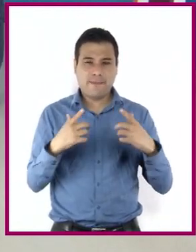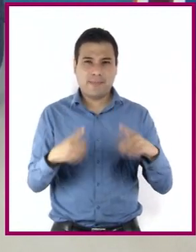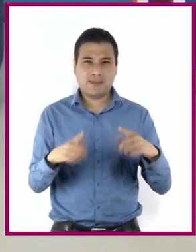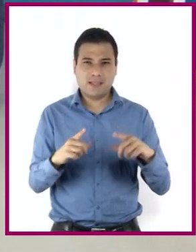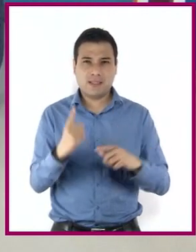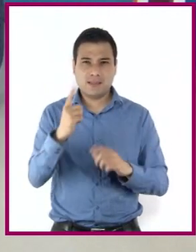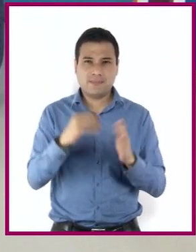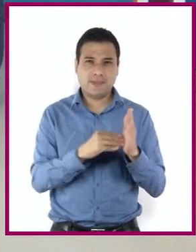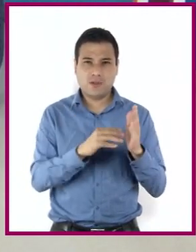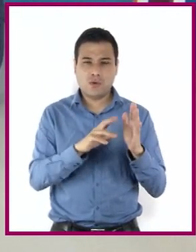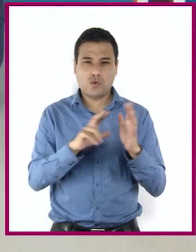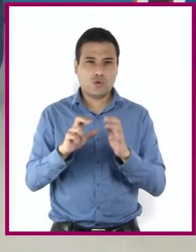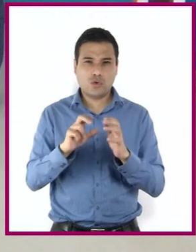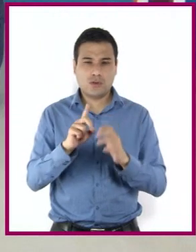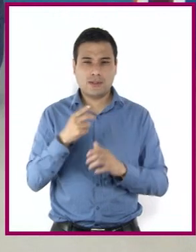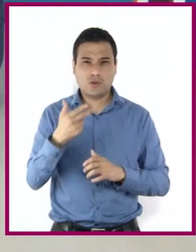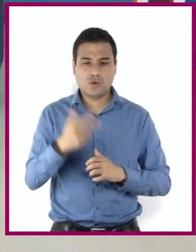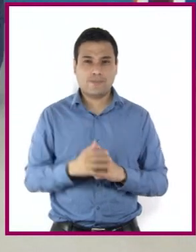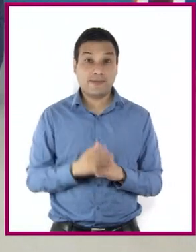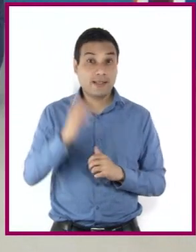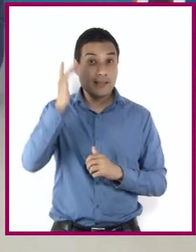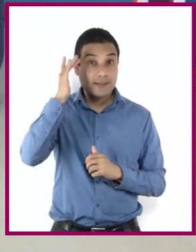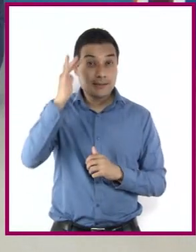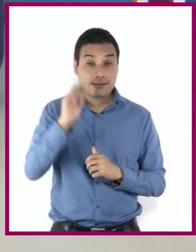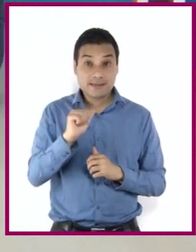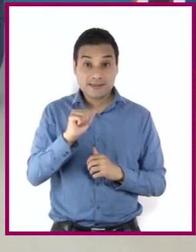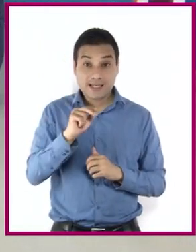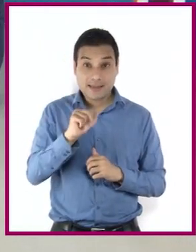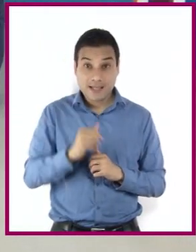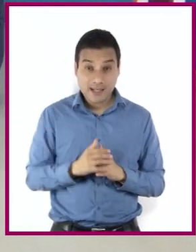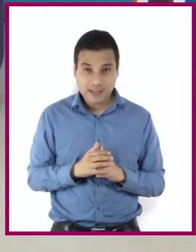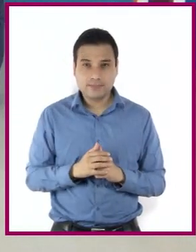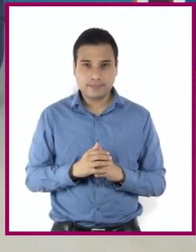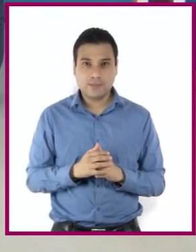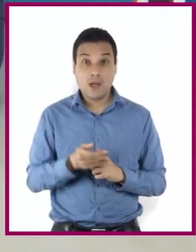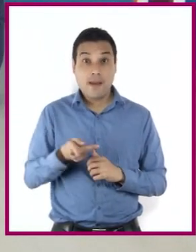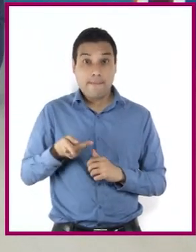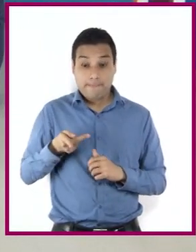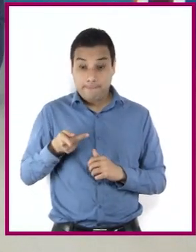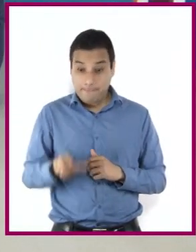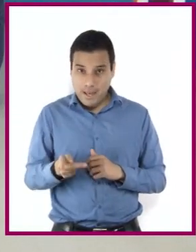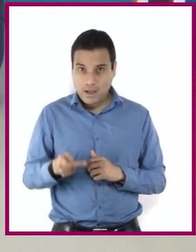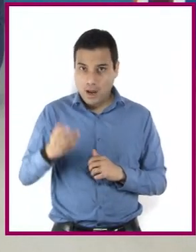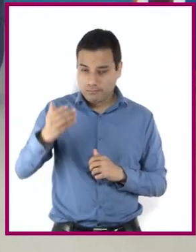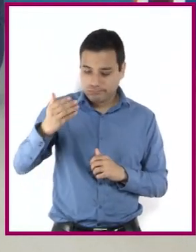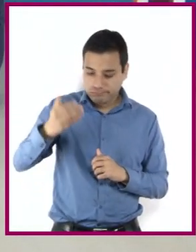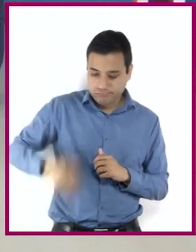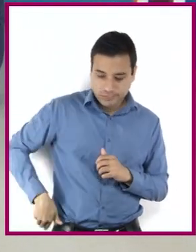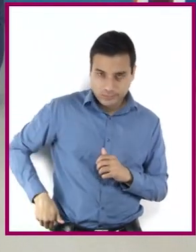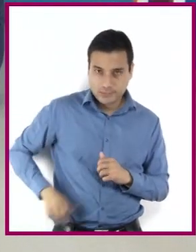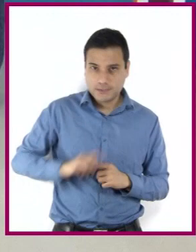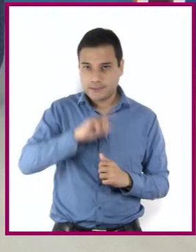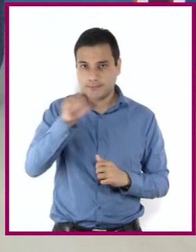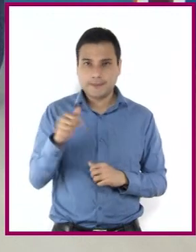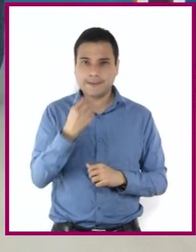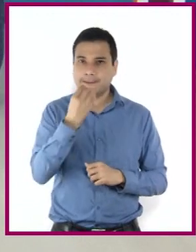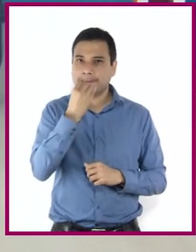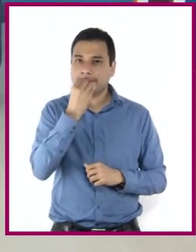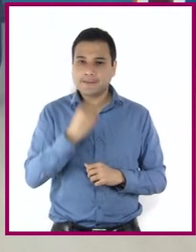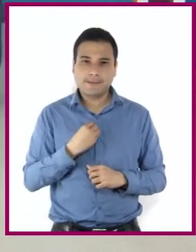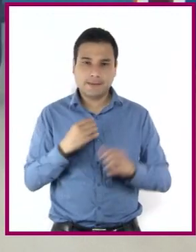1838, conflicto en el que Santana perdió una pierna, la cual fue enterrada con